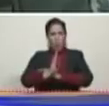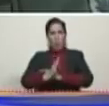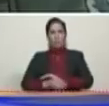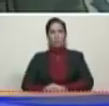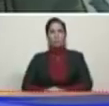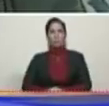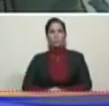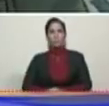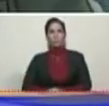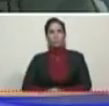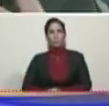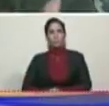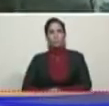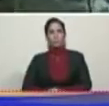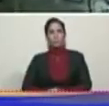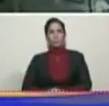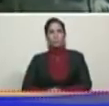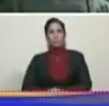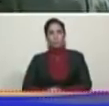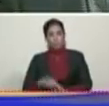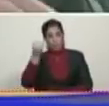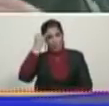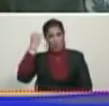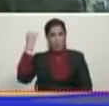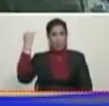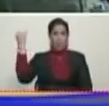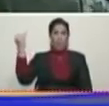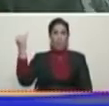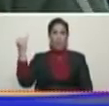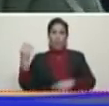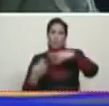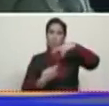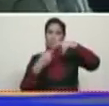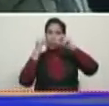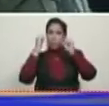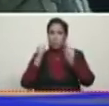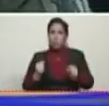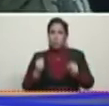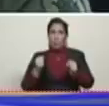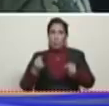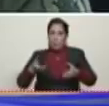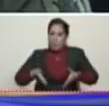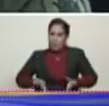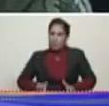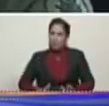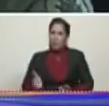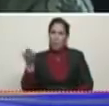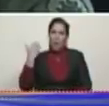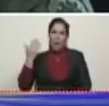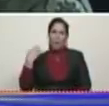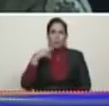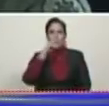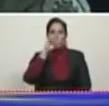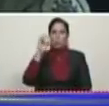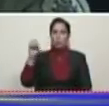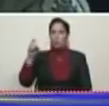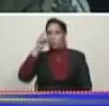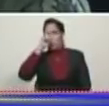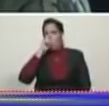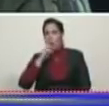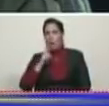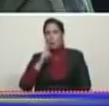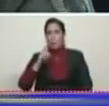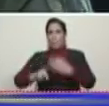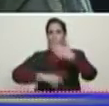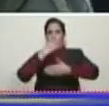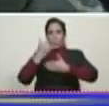con las ideas revolucionarias que nacieron hace 200 años con el proyecto de República de nuestro libertador Simón